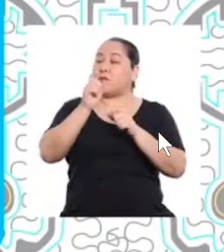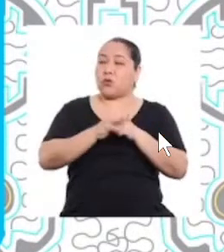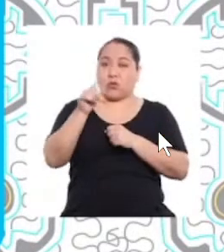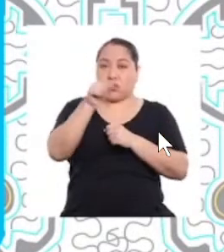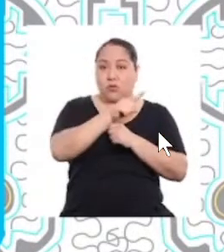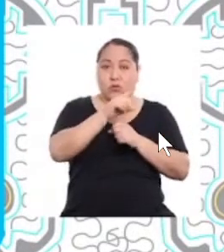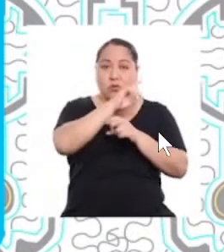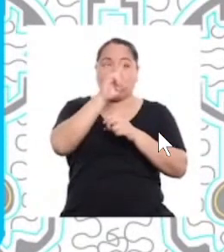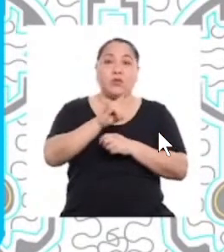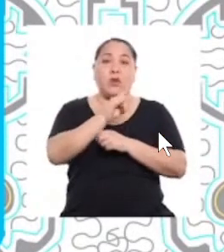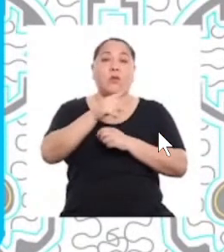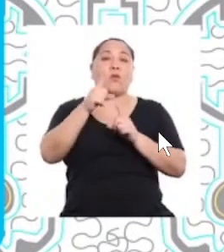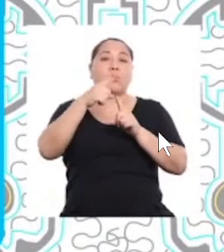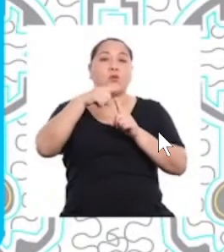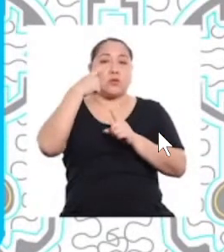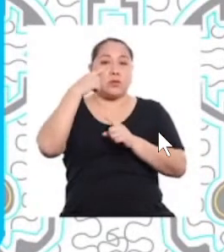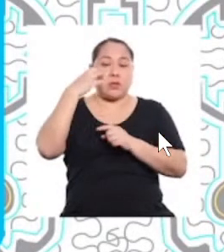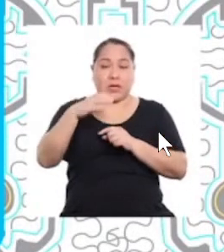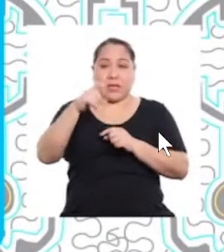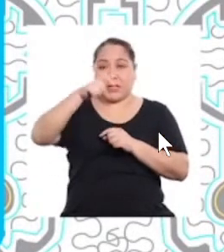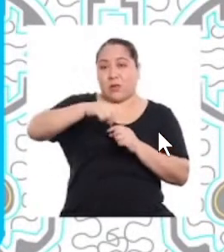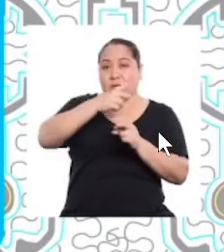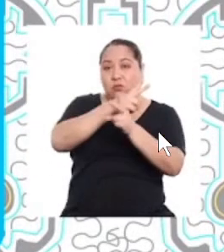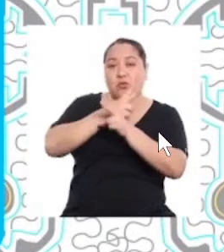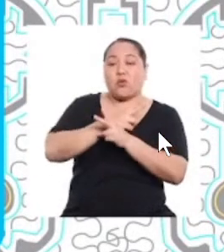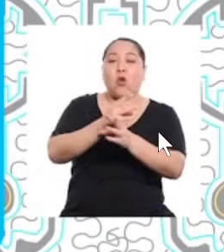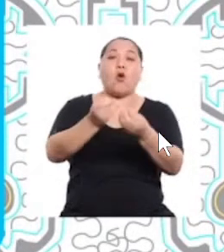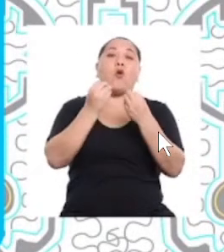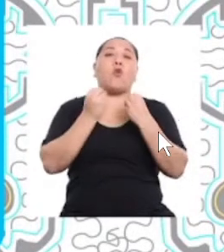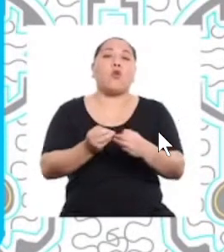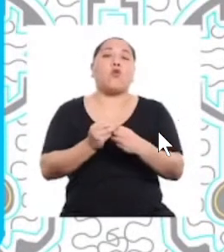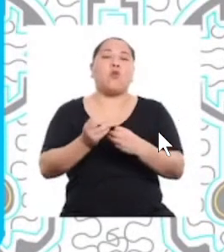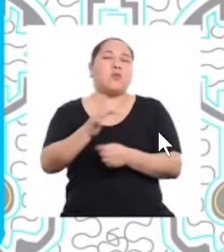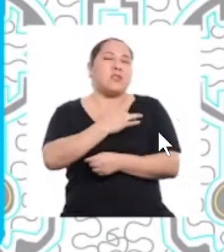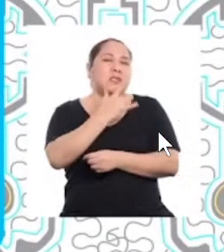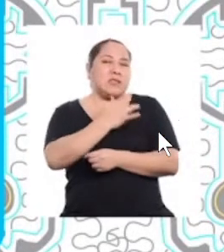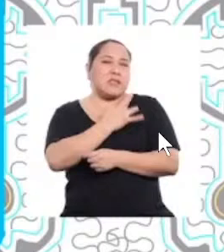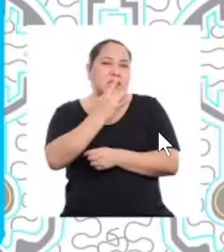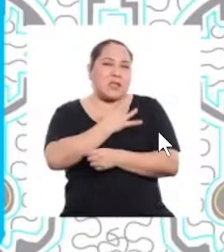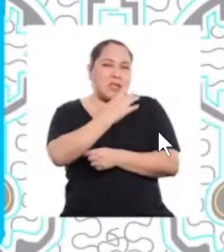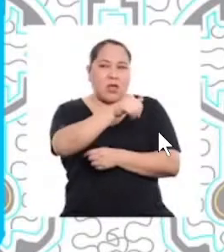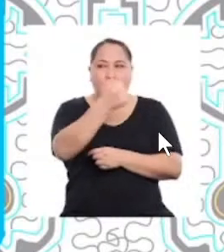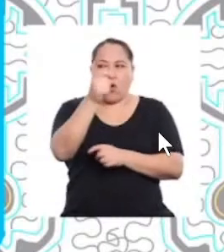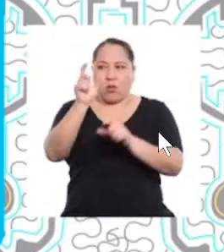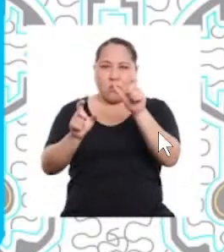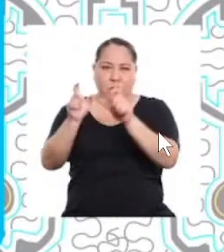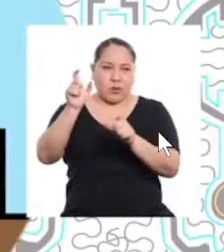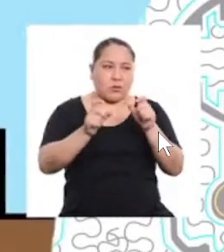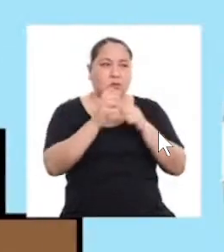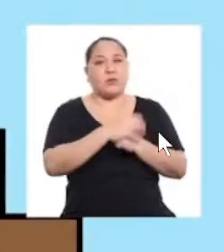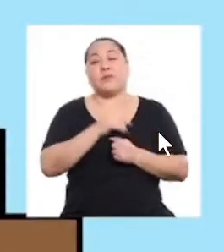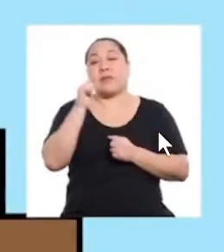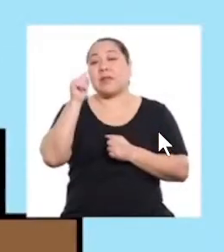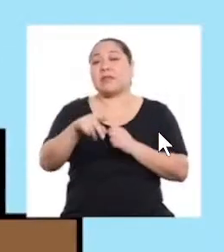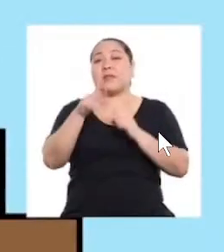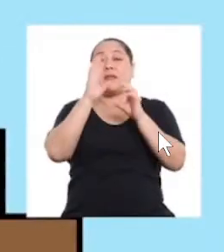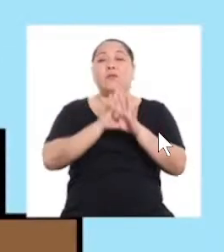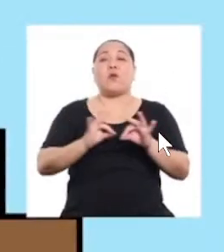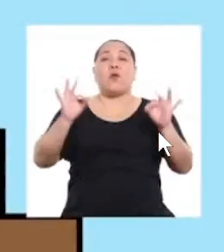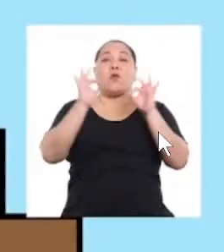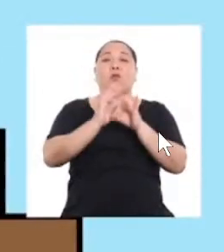personas, cuando usamos las TIC, debemos cuidar cómo hacemos sentir a las otras personas.